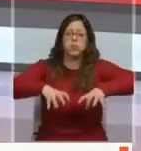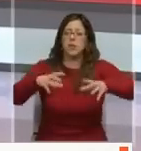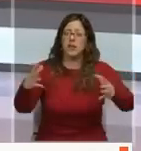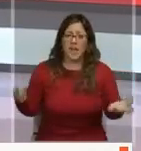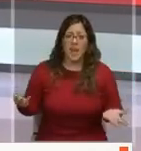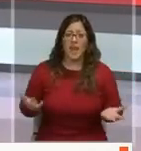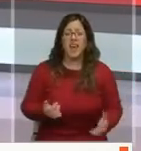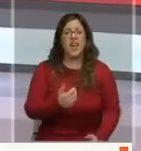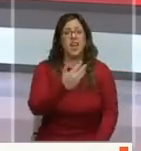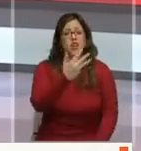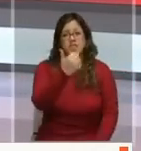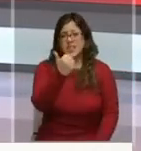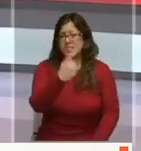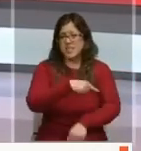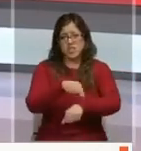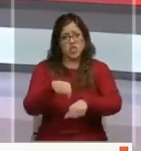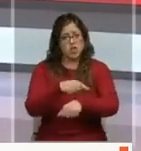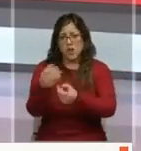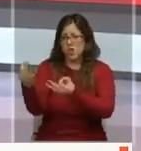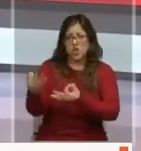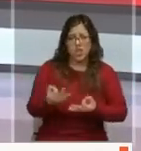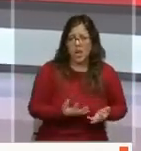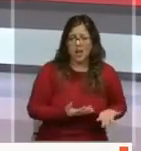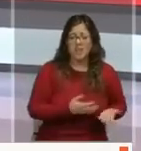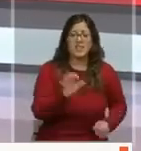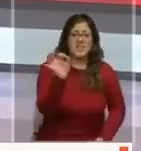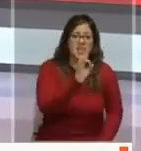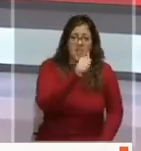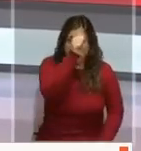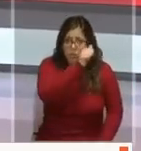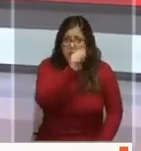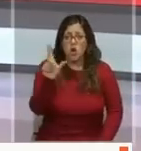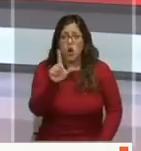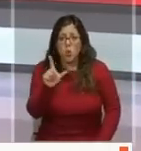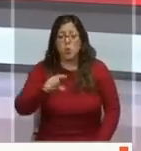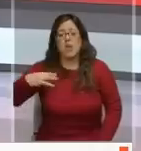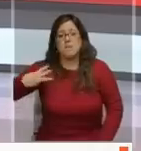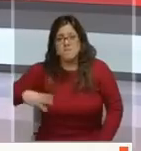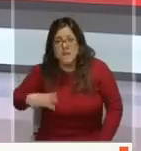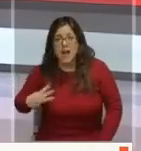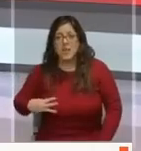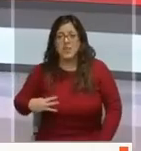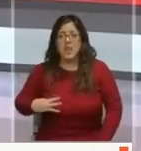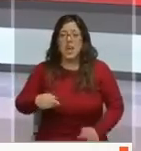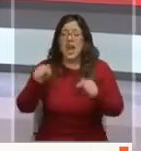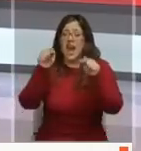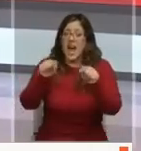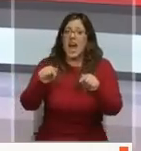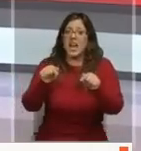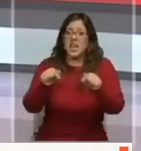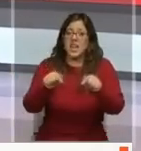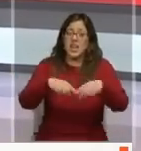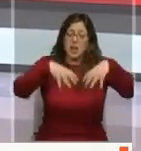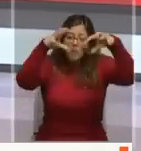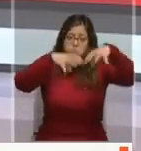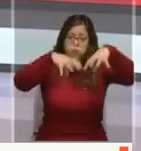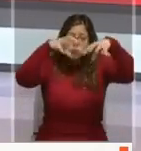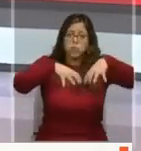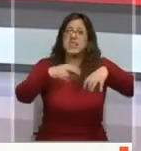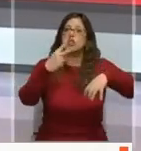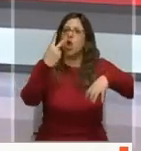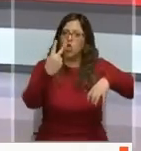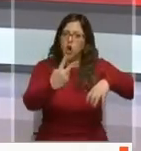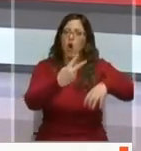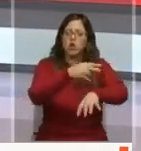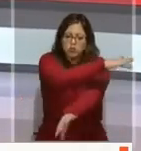prácticamente 96 horas que podría llover. Sábado, domingo, lunes y martes, entre medio hay espacios porque son dos sistemas frontales